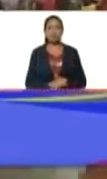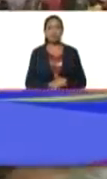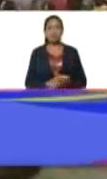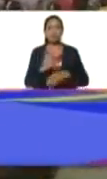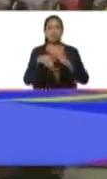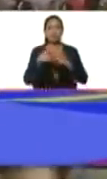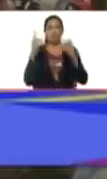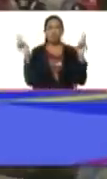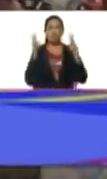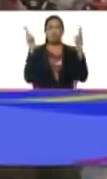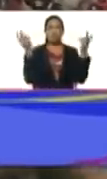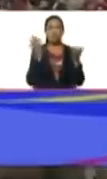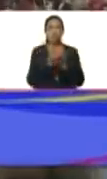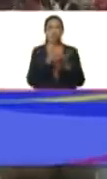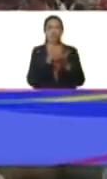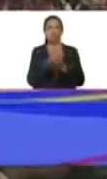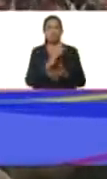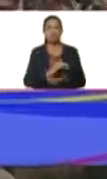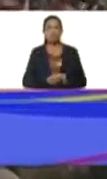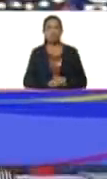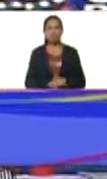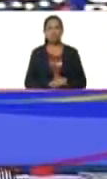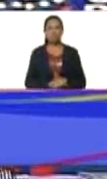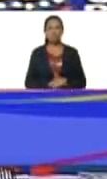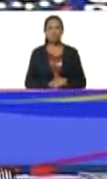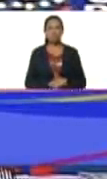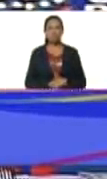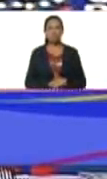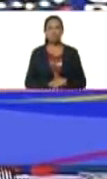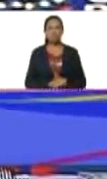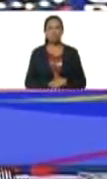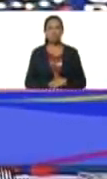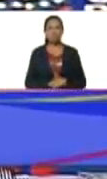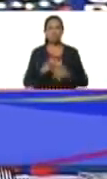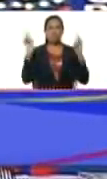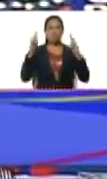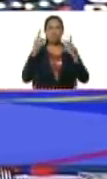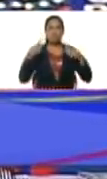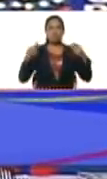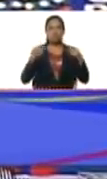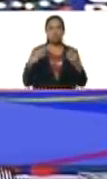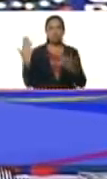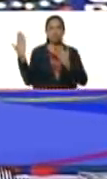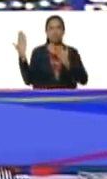¡Hasta la victoria siempre! Sí, ¡venceremos! Sí, sí. ¡Música! Sí,